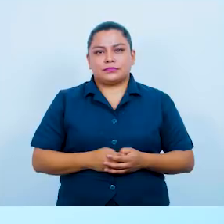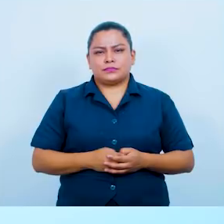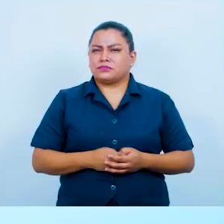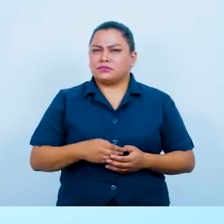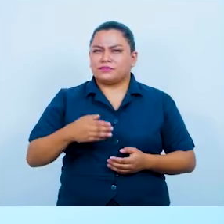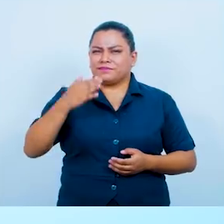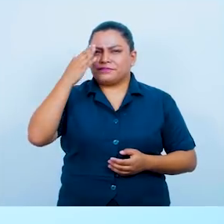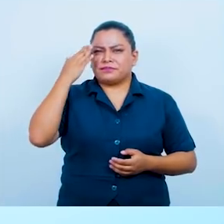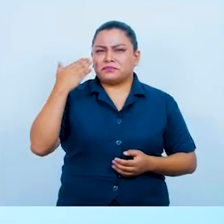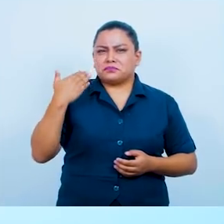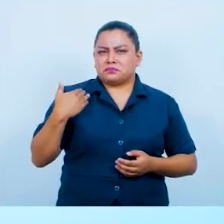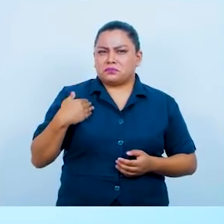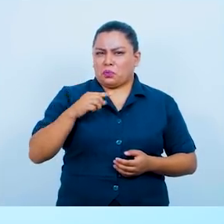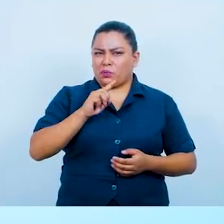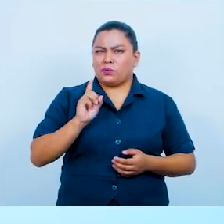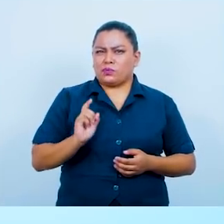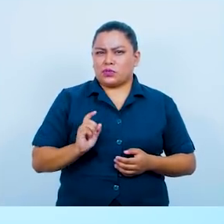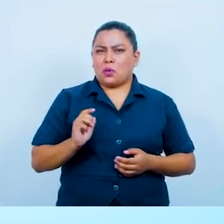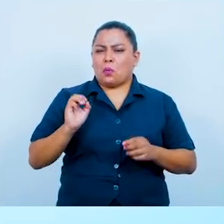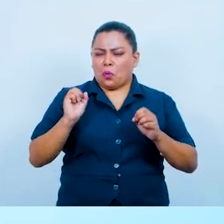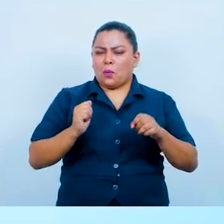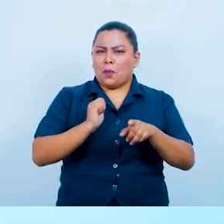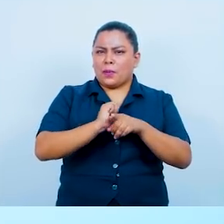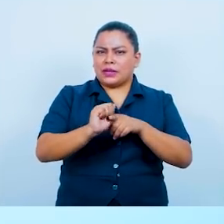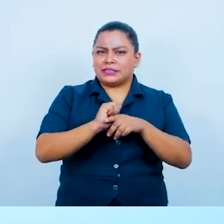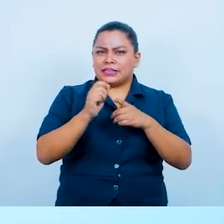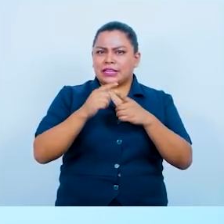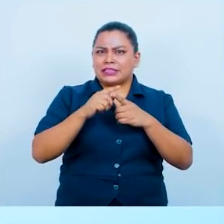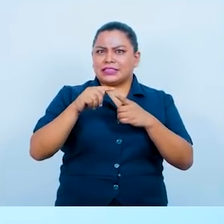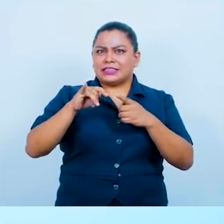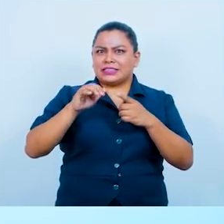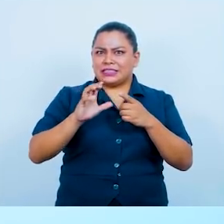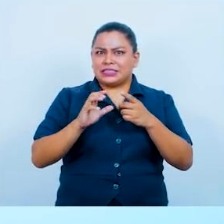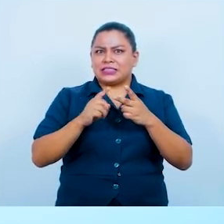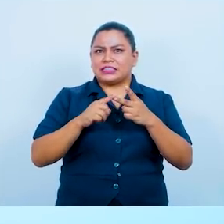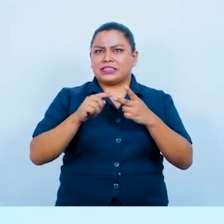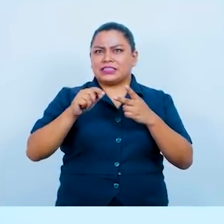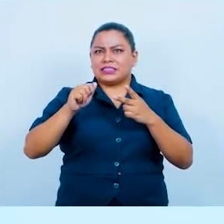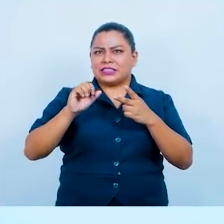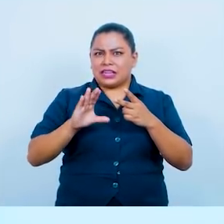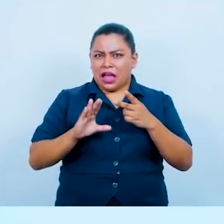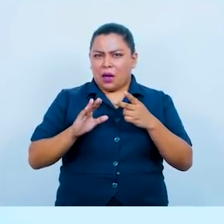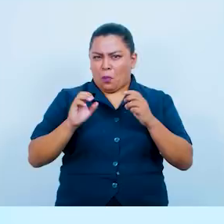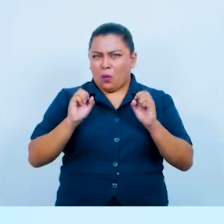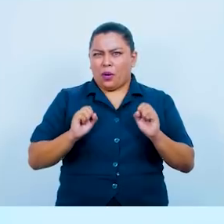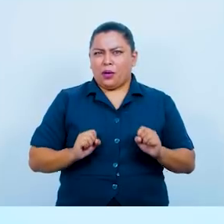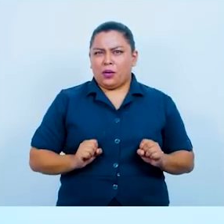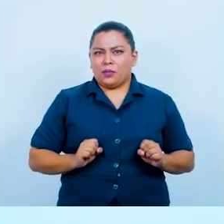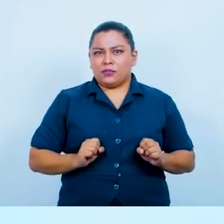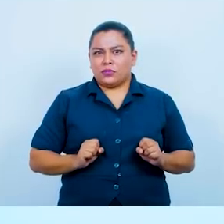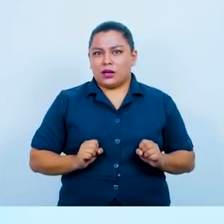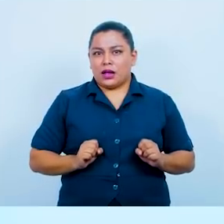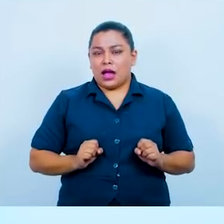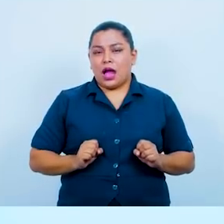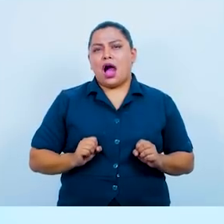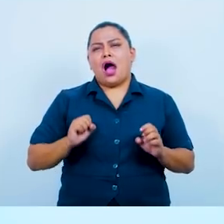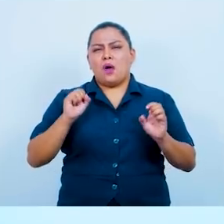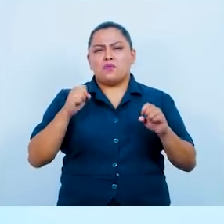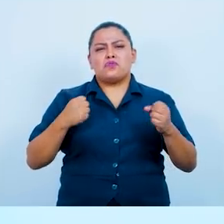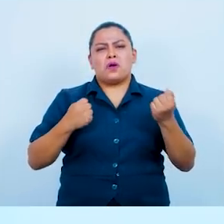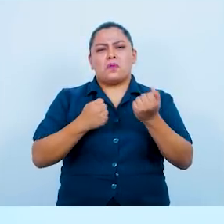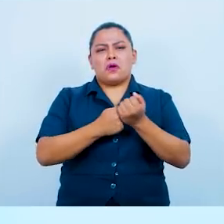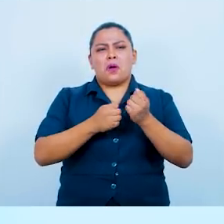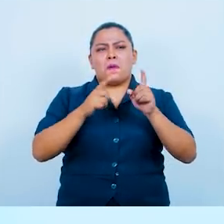Jacqueline, se me ocurre que podemos practicar TIC y TAC con tu herramienta favorita. Te estás refiriendo a